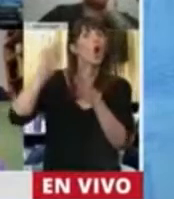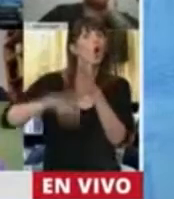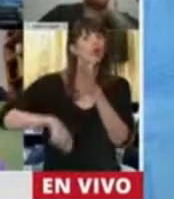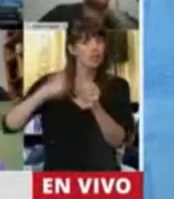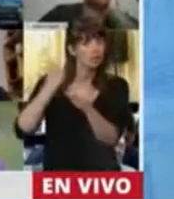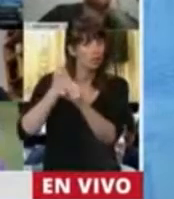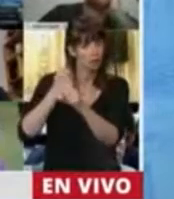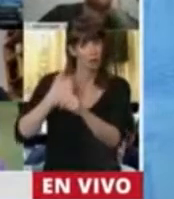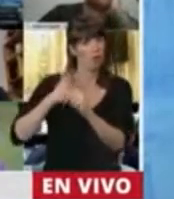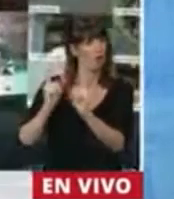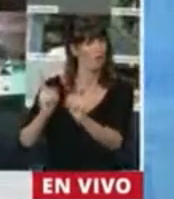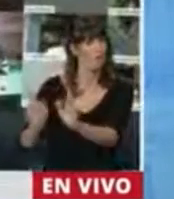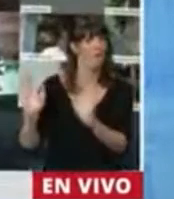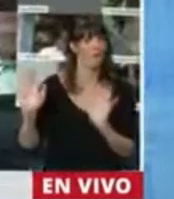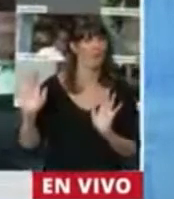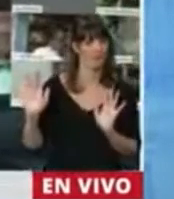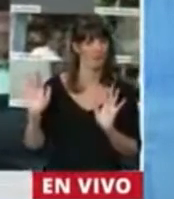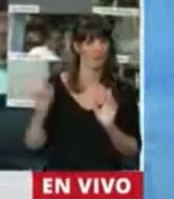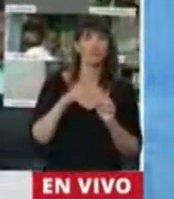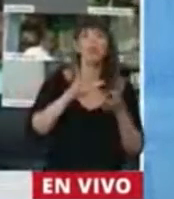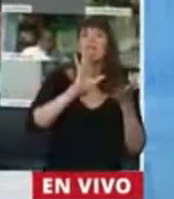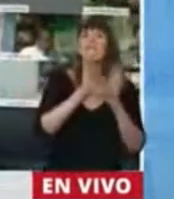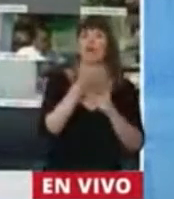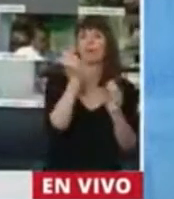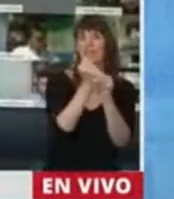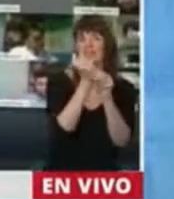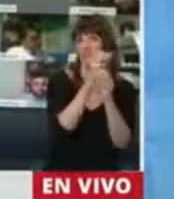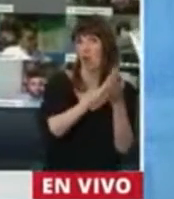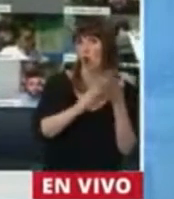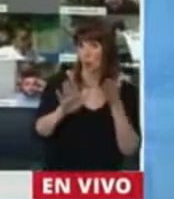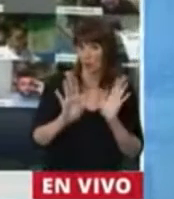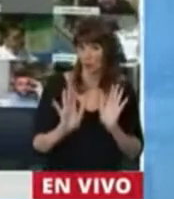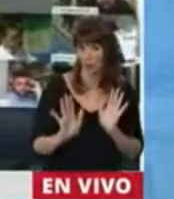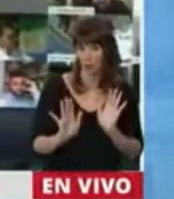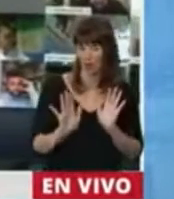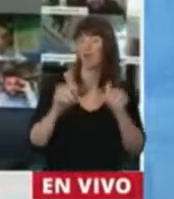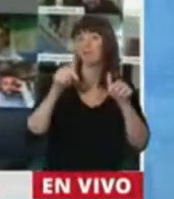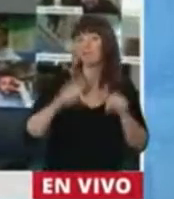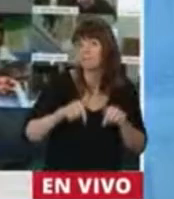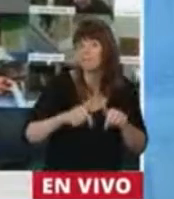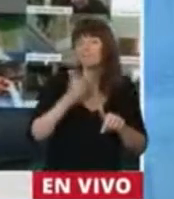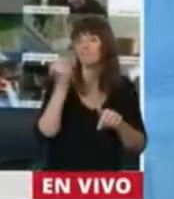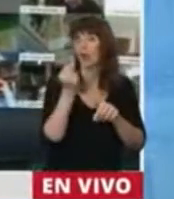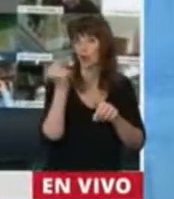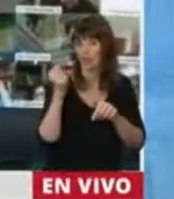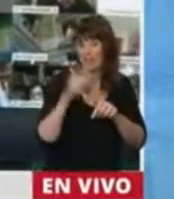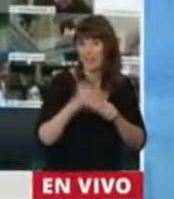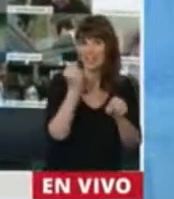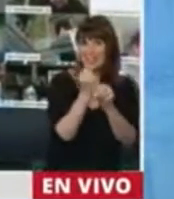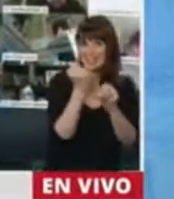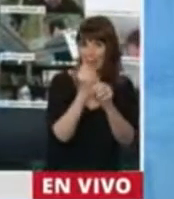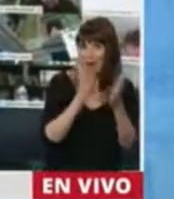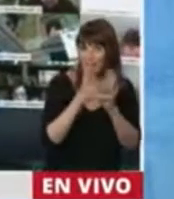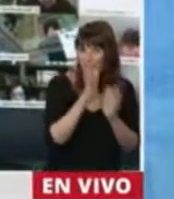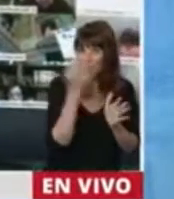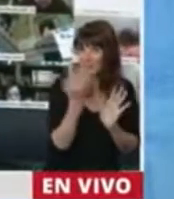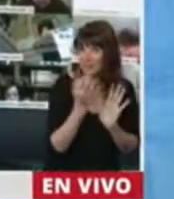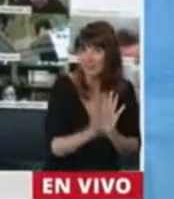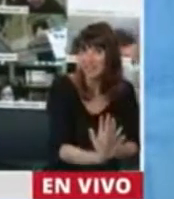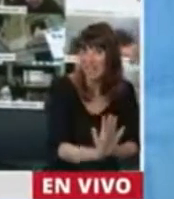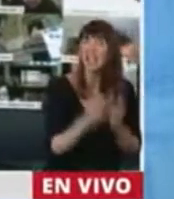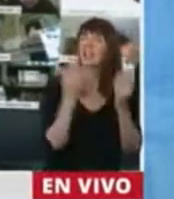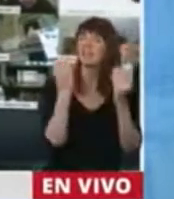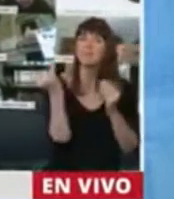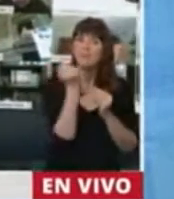fue esto, ¿no? Esta ley justamente regula toda la relación de los privados, no hablamos de los públicos, y acá